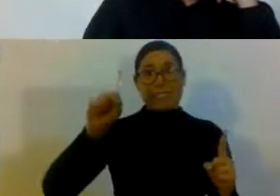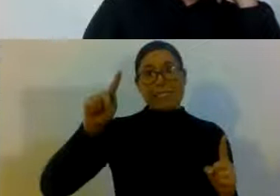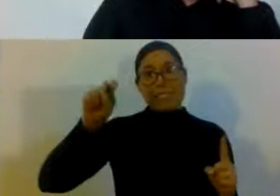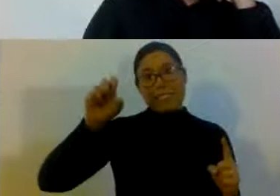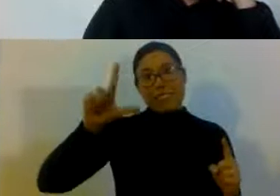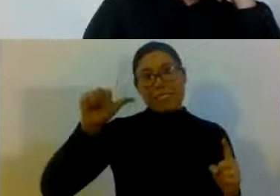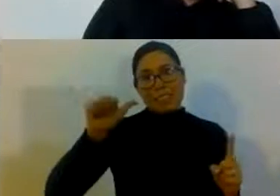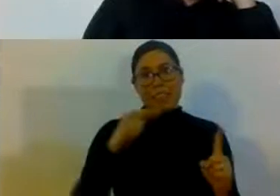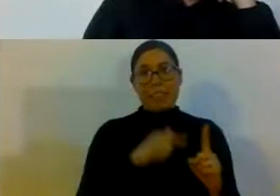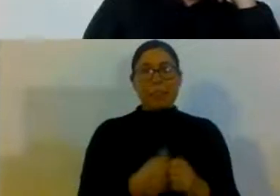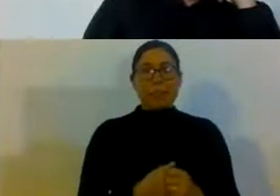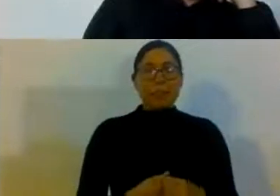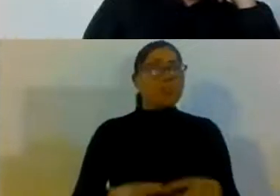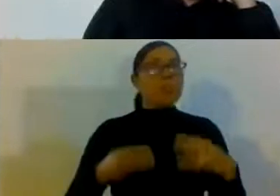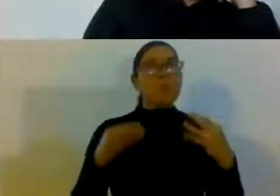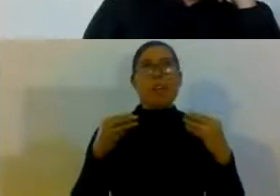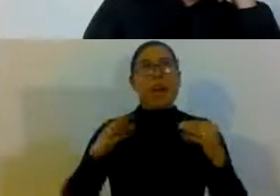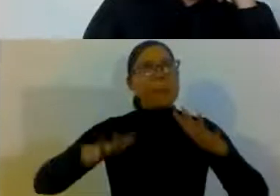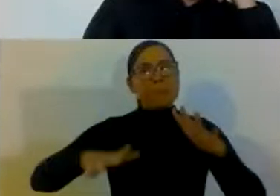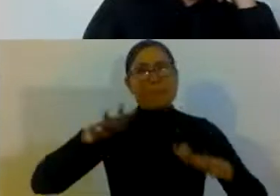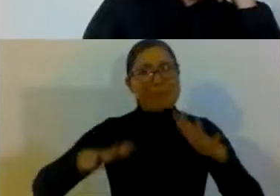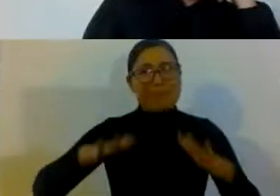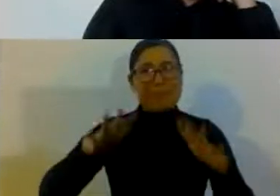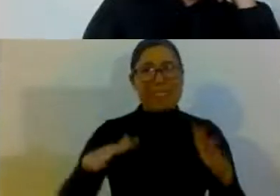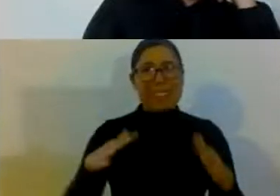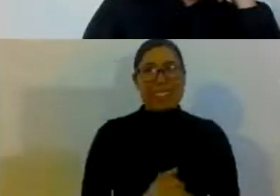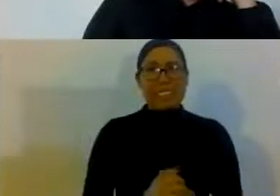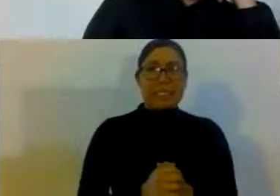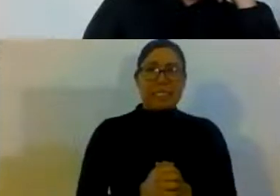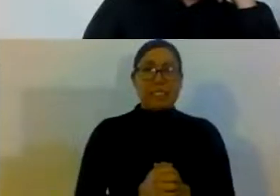veces no hacemos eso, ni con los hijos, ni con,